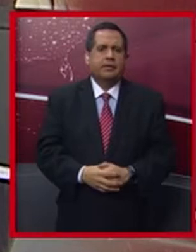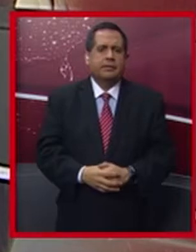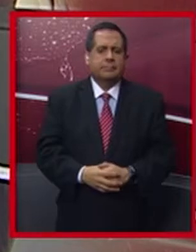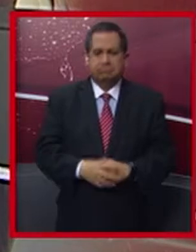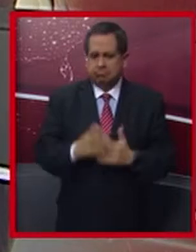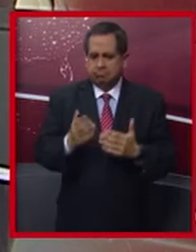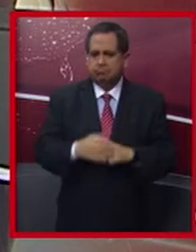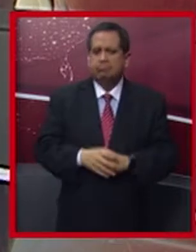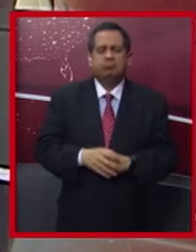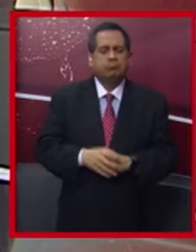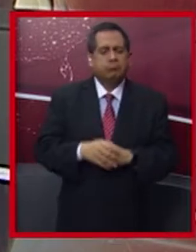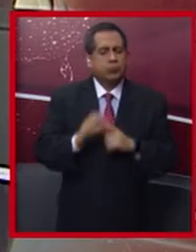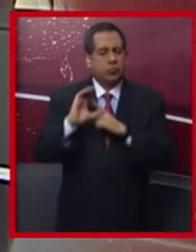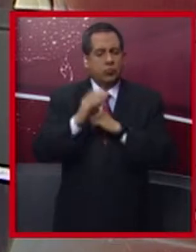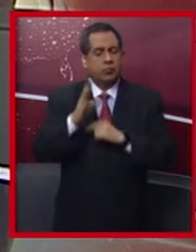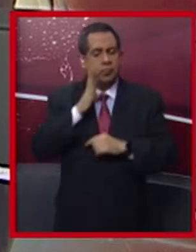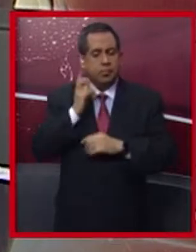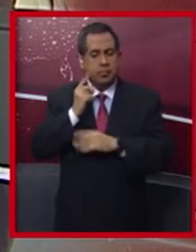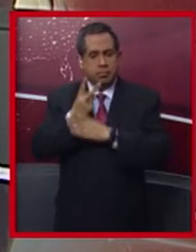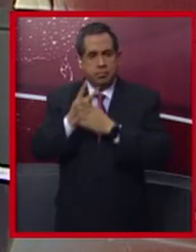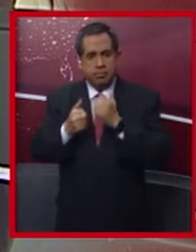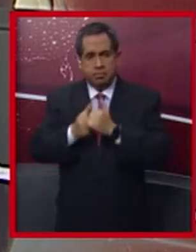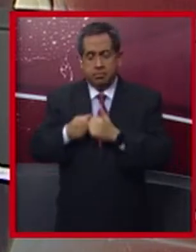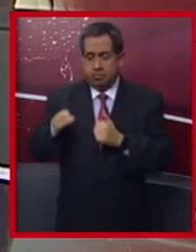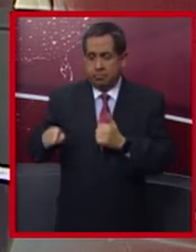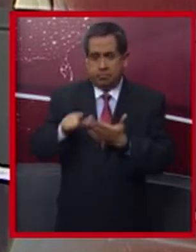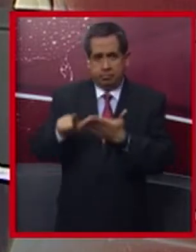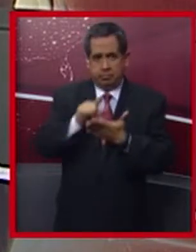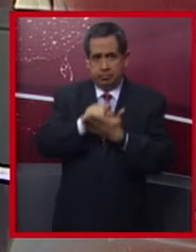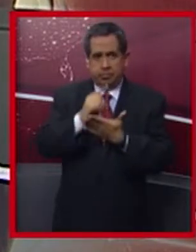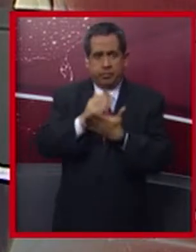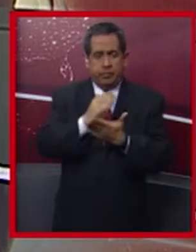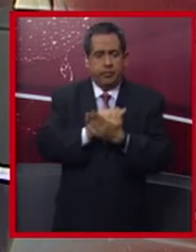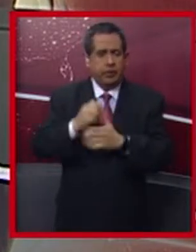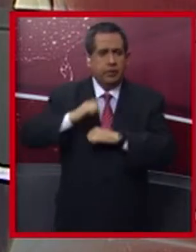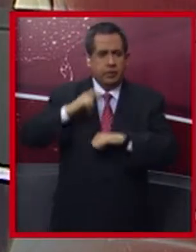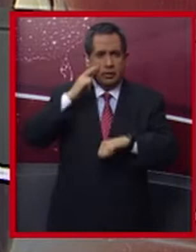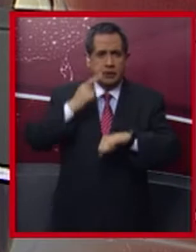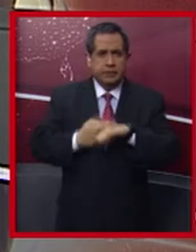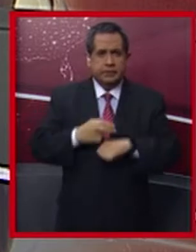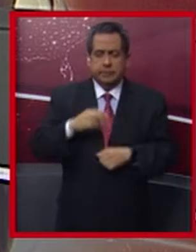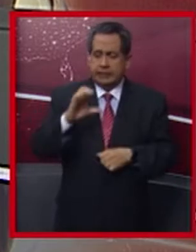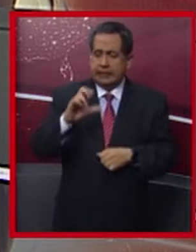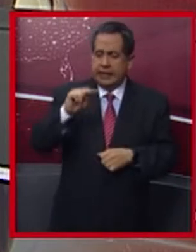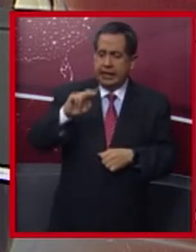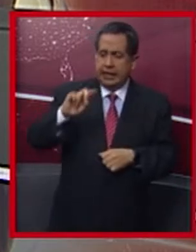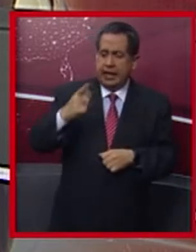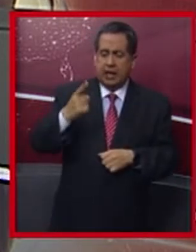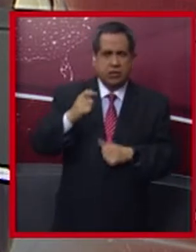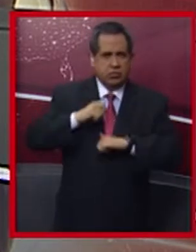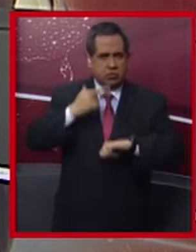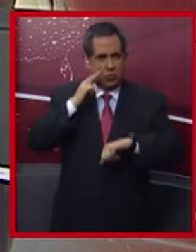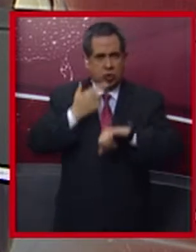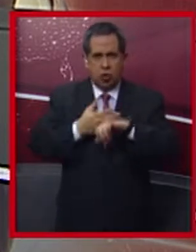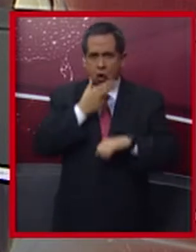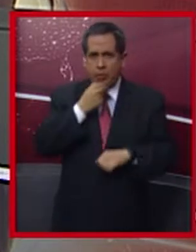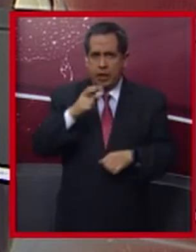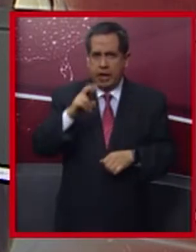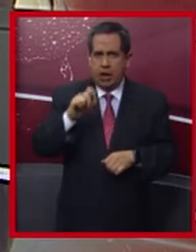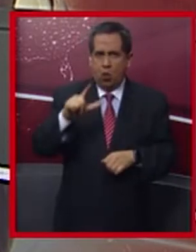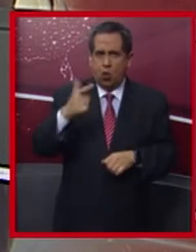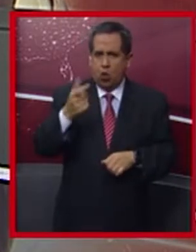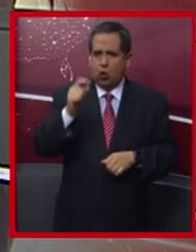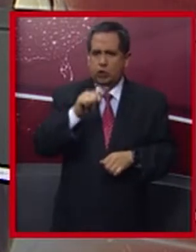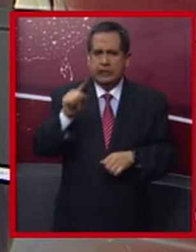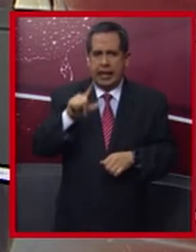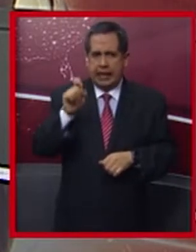Y en los trabajos de la Comisión Permanente, como lo indica el marco jurídico, el titular de la Comisión Nacional de los Derechos Humanos, Raúl González